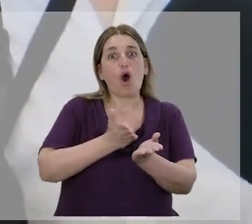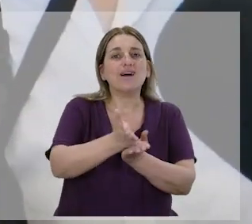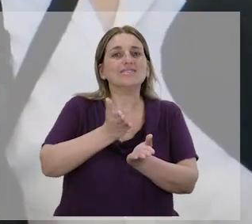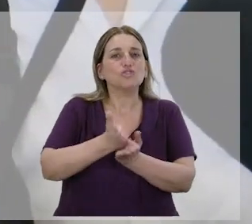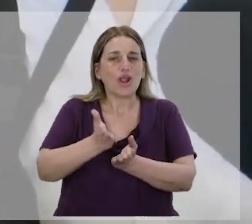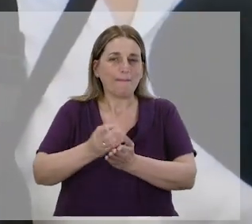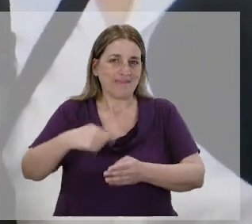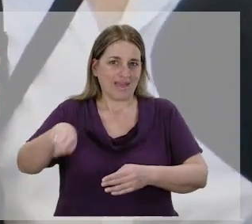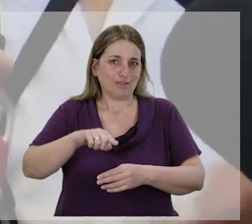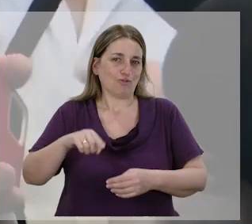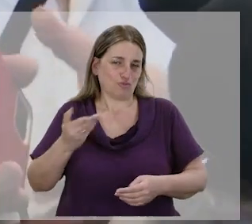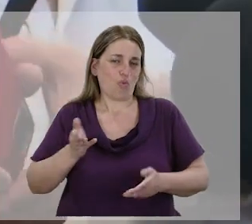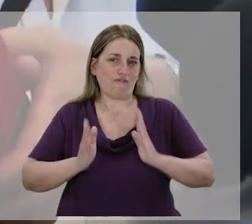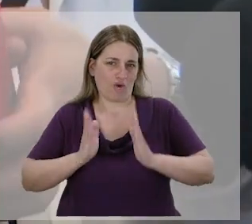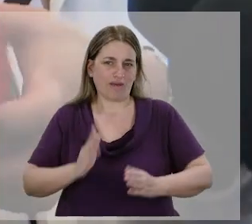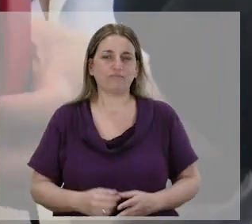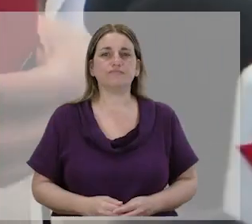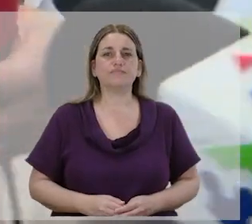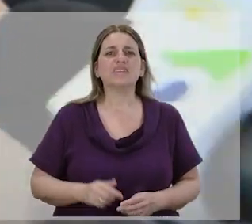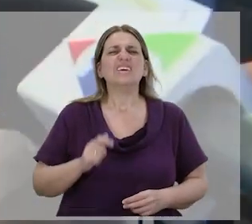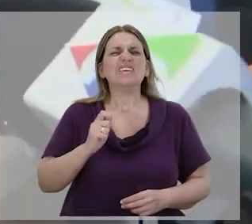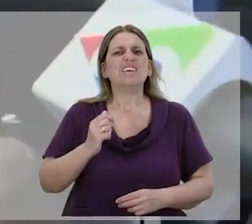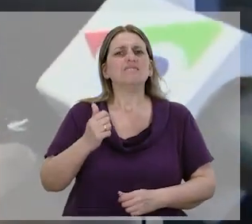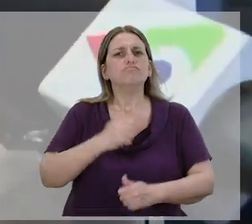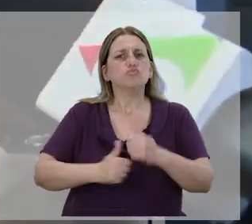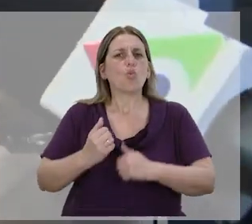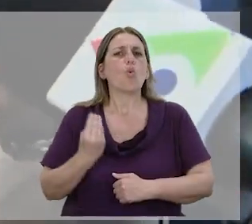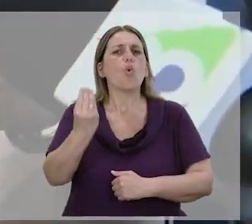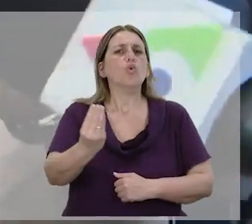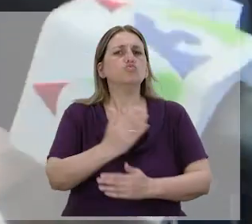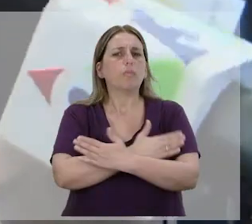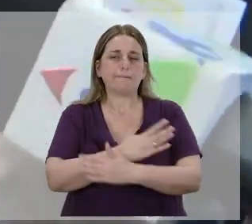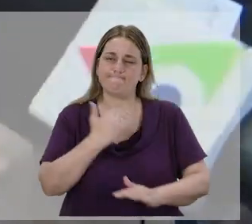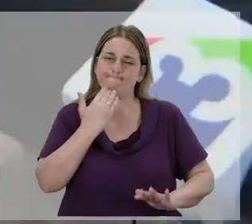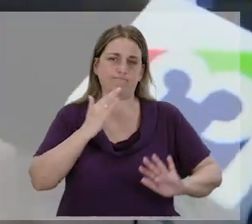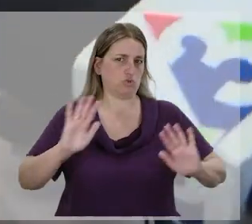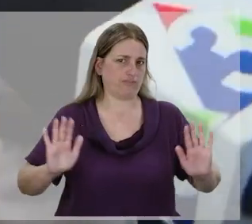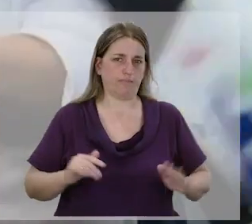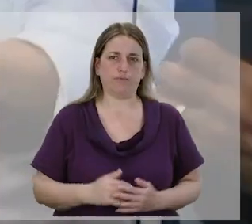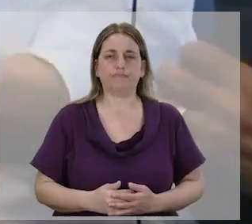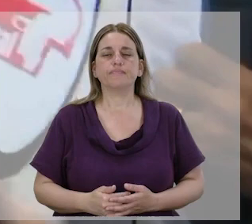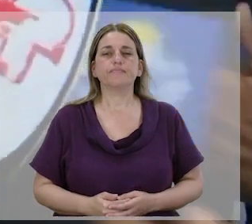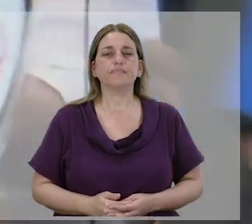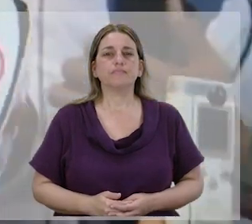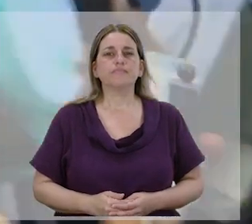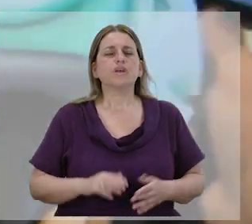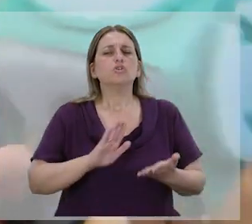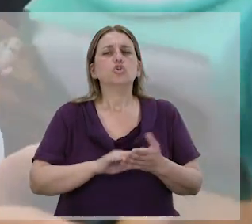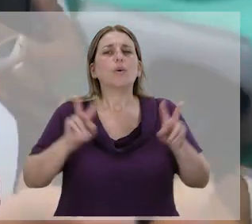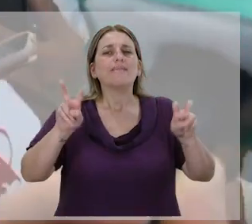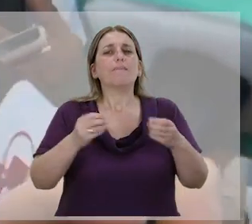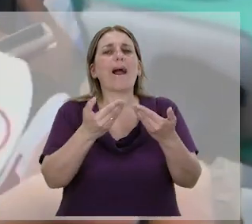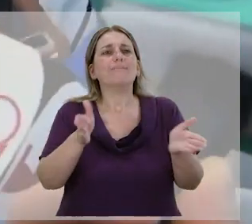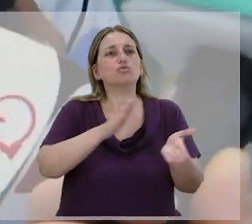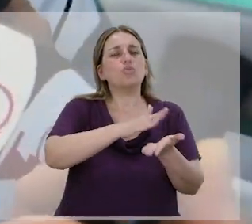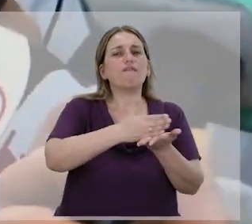dictamen, el asesoramiento que recibimos jurídico. ¿Quién estará subrogando al doctor Miguel Ángel Toma? No, todavía no sabemos, estamos en eso. Presidente, en relación a la apertura